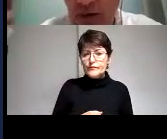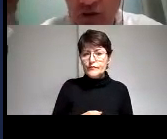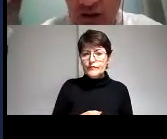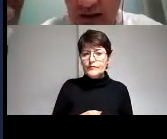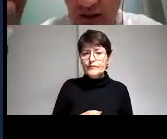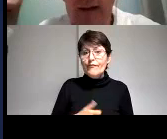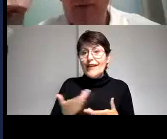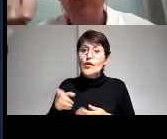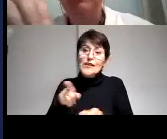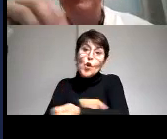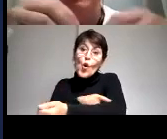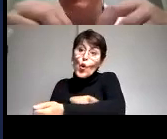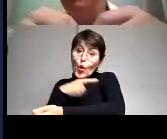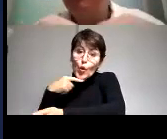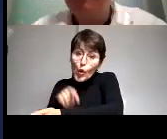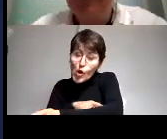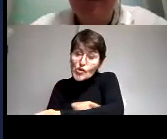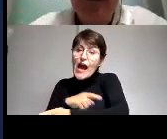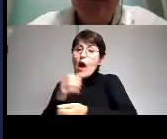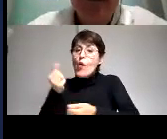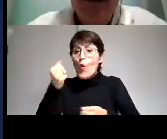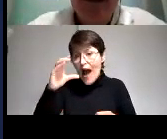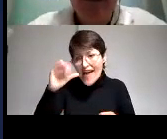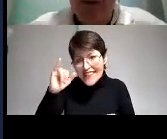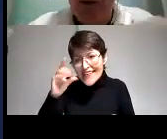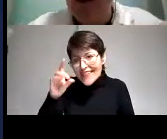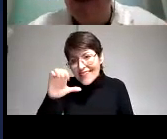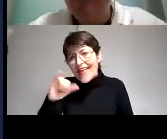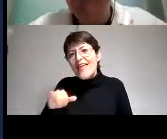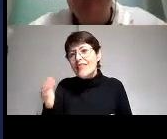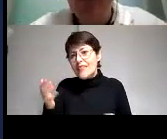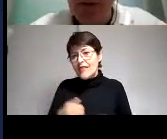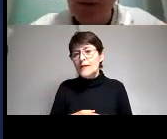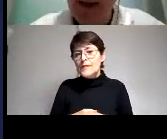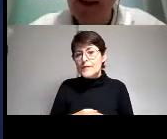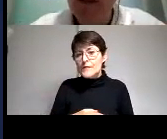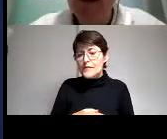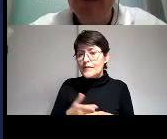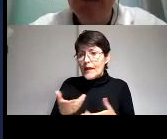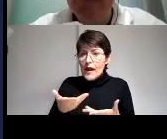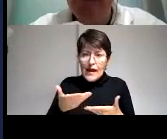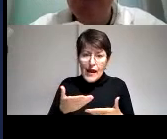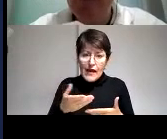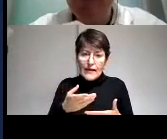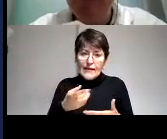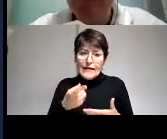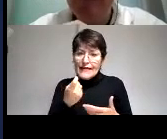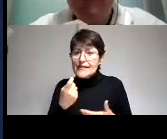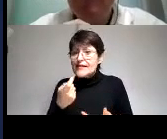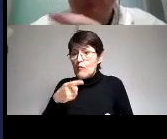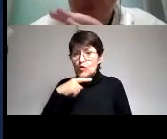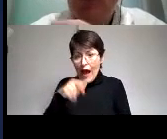producción de glucosa, o sea, el proceso de acidez, de disminución del pH, de producción de un exceso de